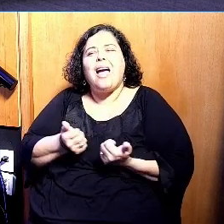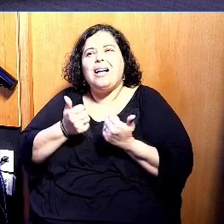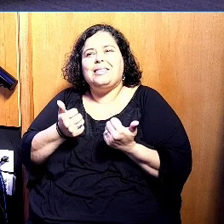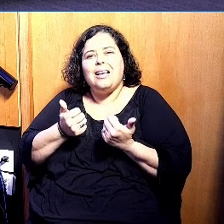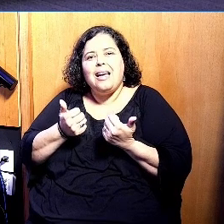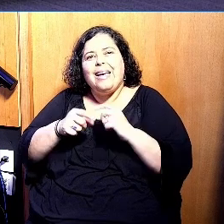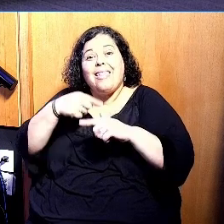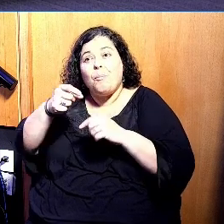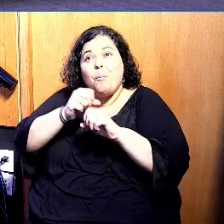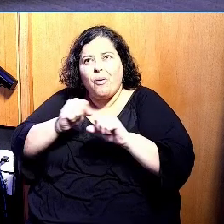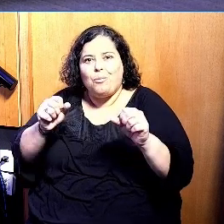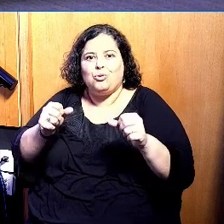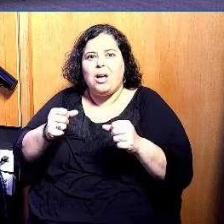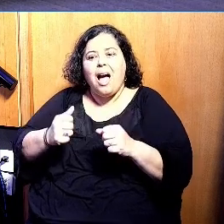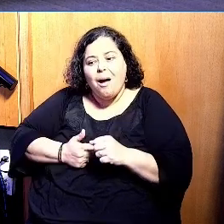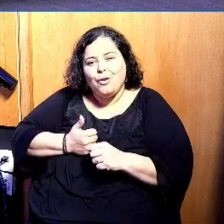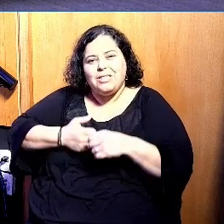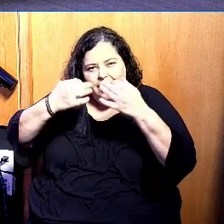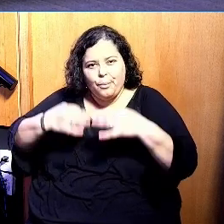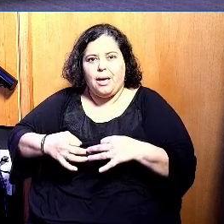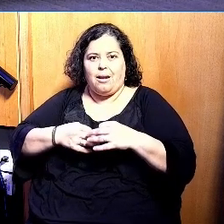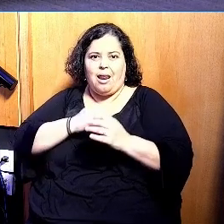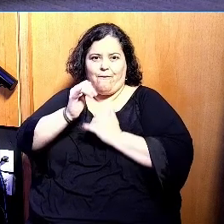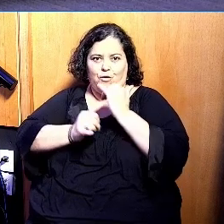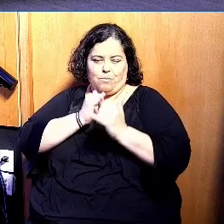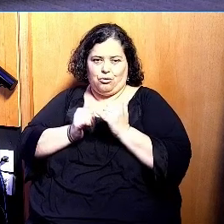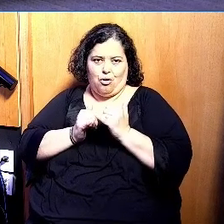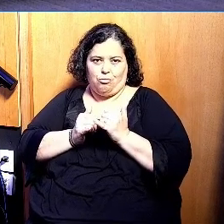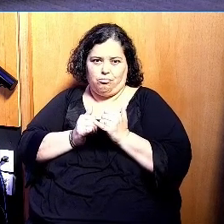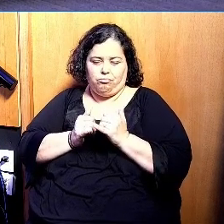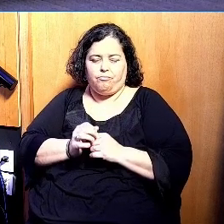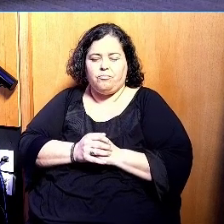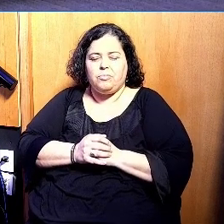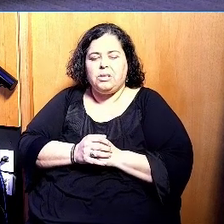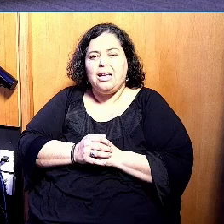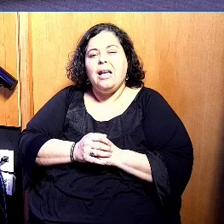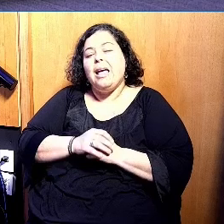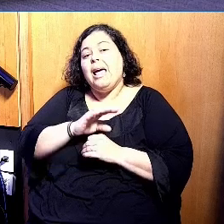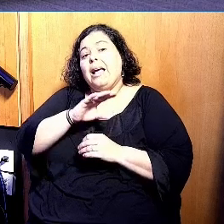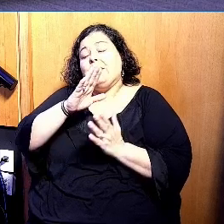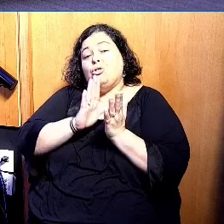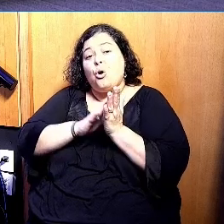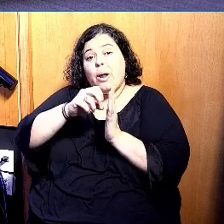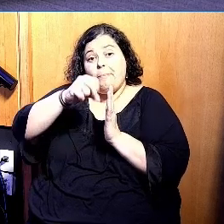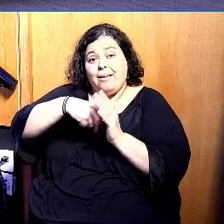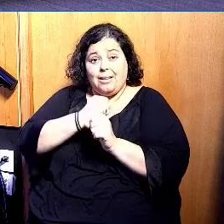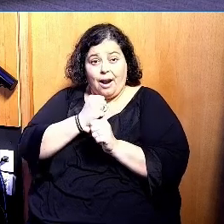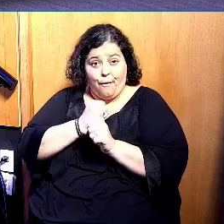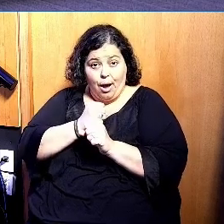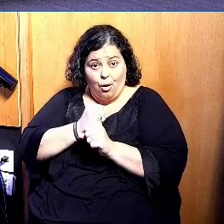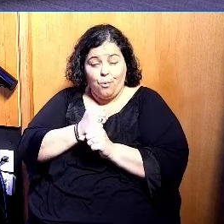explotar de forma correcta y eficiente los datos que ellos generan. En lo que tiene que ver con el plan de trabajo, acá nos